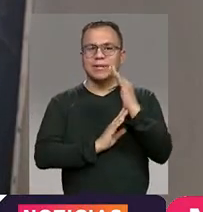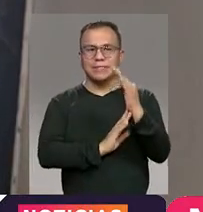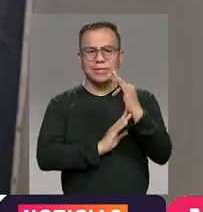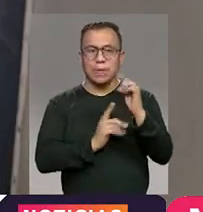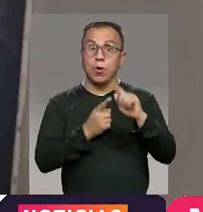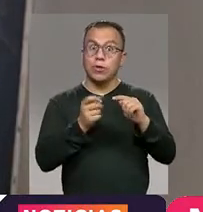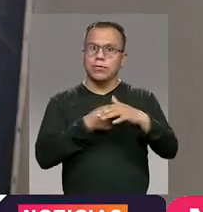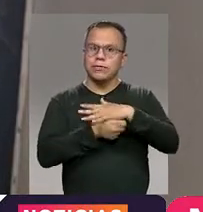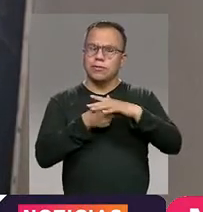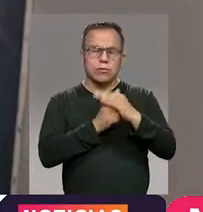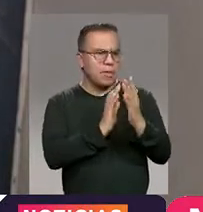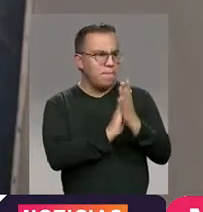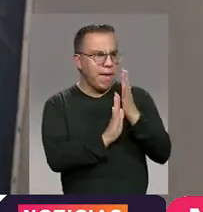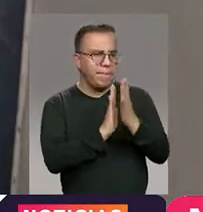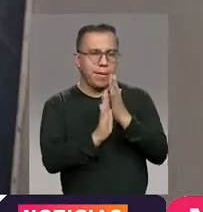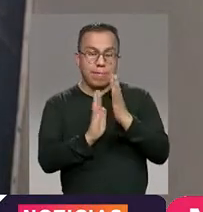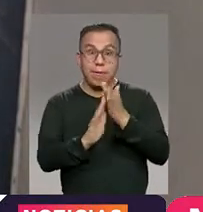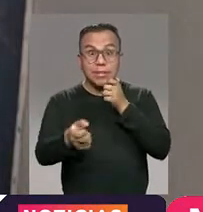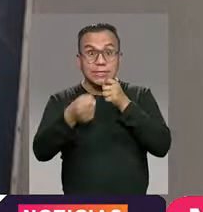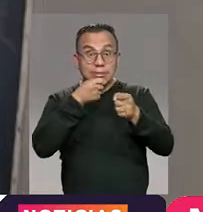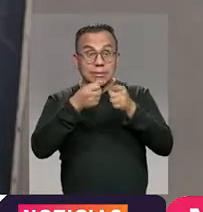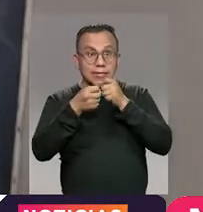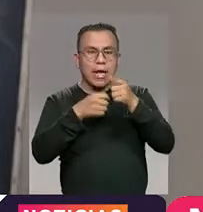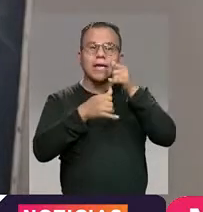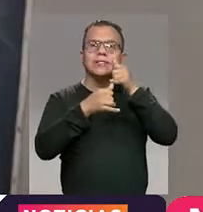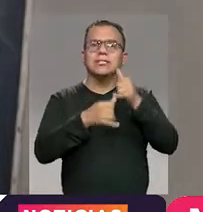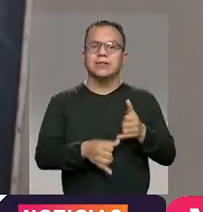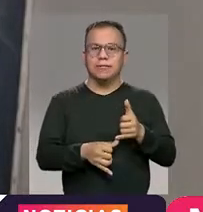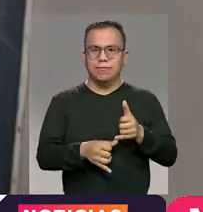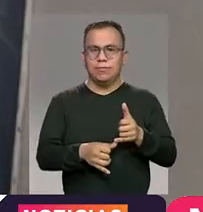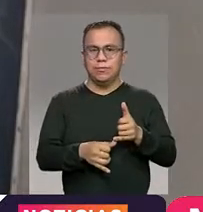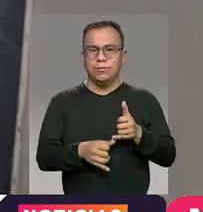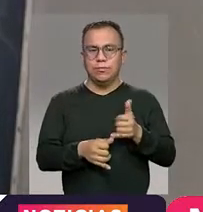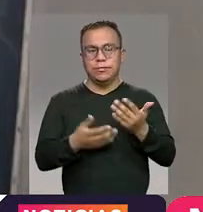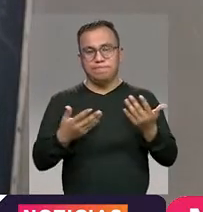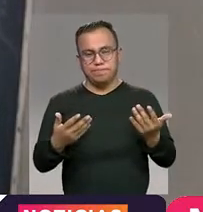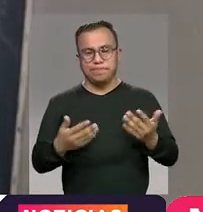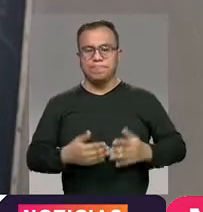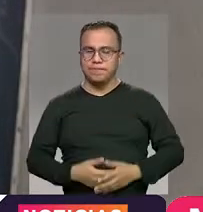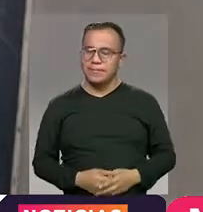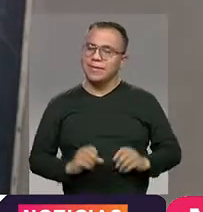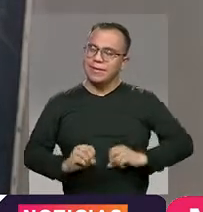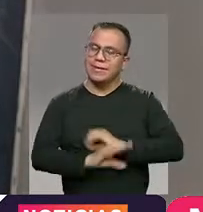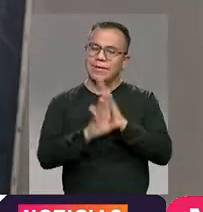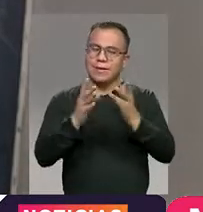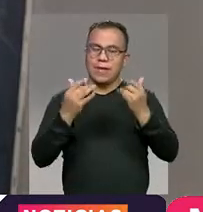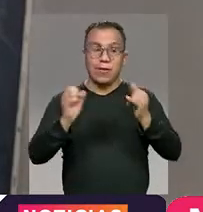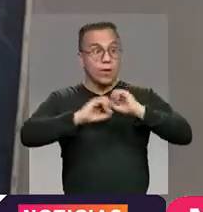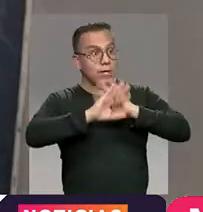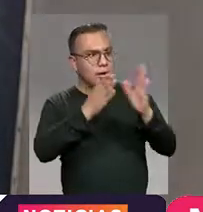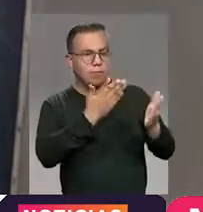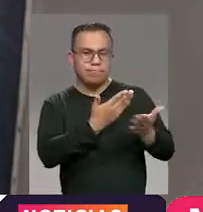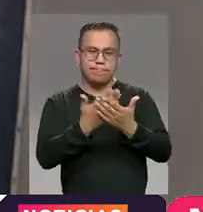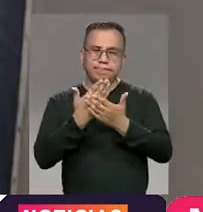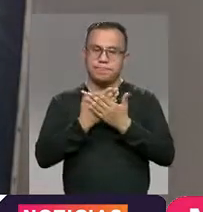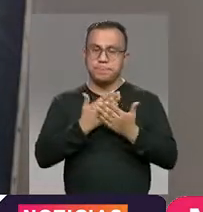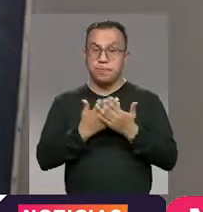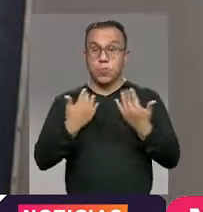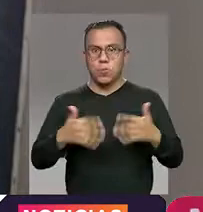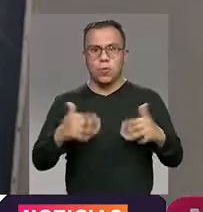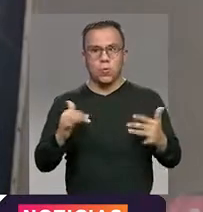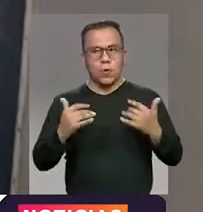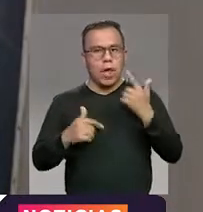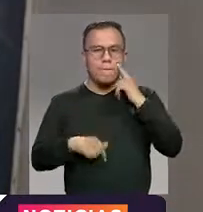con casos impactantes, con entrevistas a científicos y que consigue despejar dudas, pero sobre todo con el